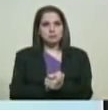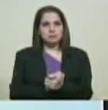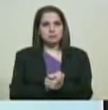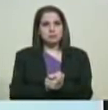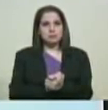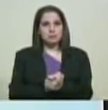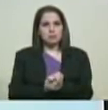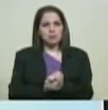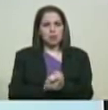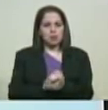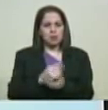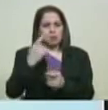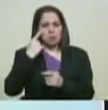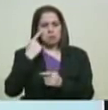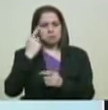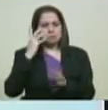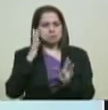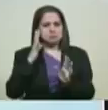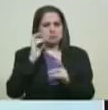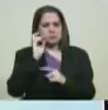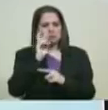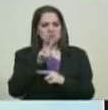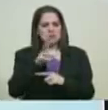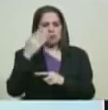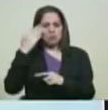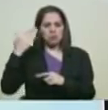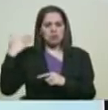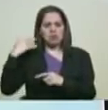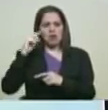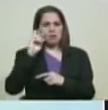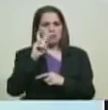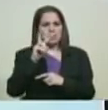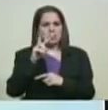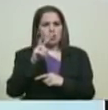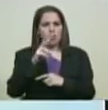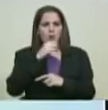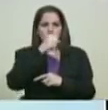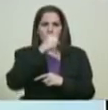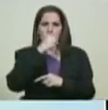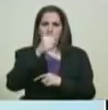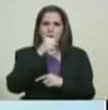En estos días yo vi un documental de un periodista español